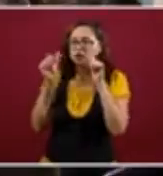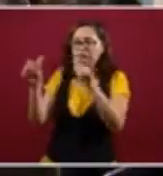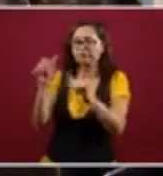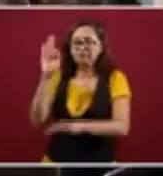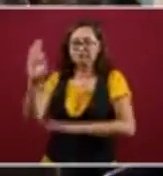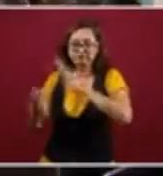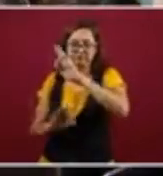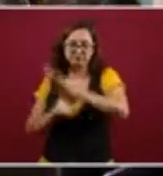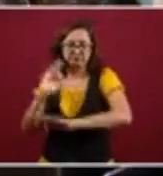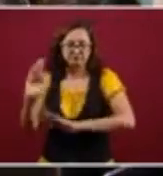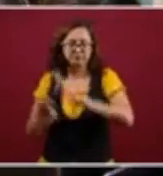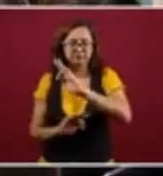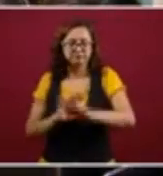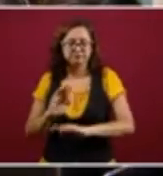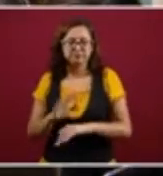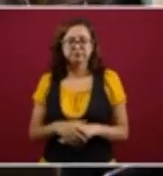fondo,